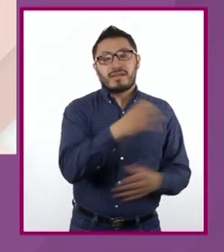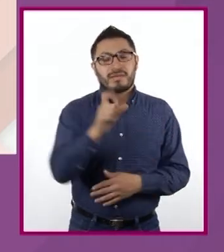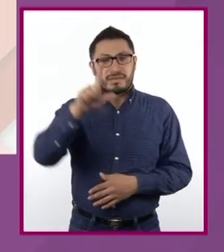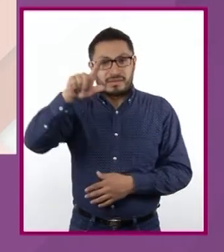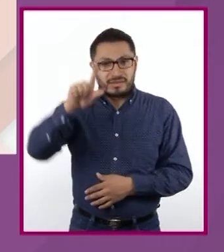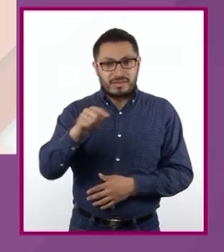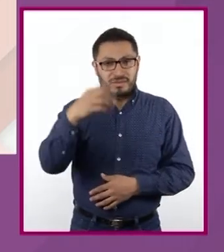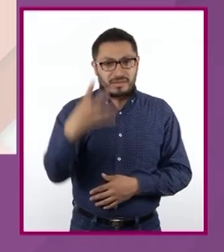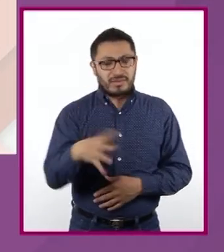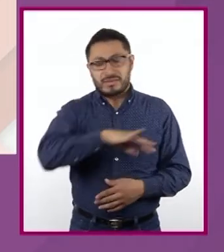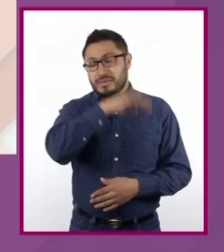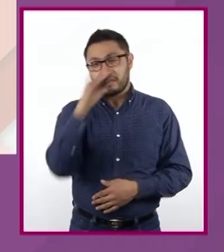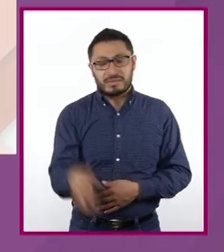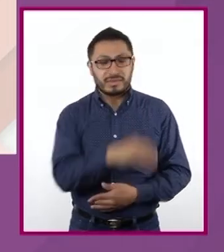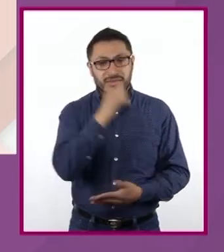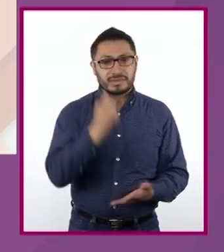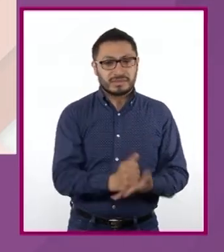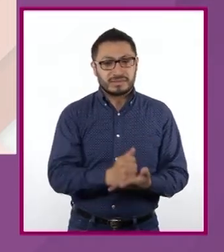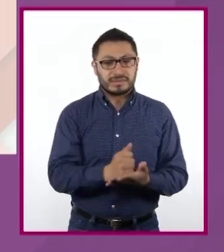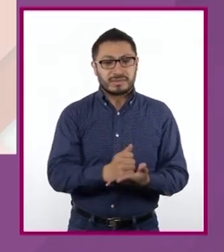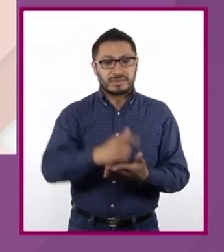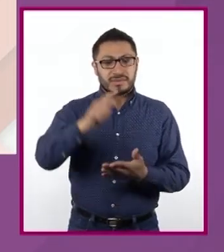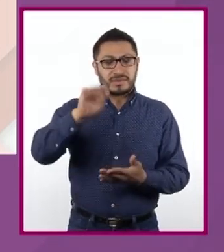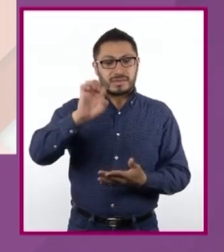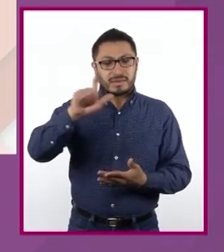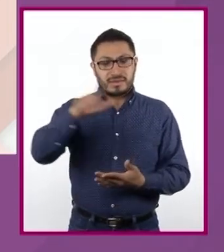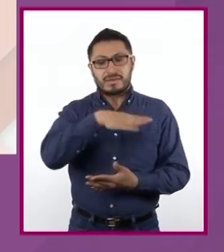1974. Falleció en la ciudad de Tel Aviv.